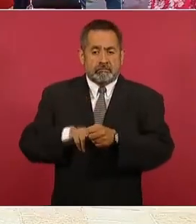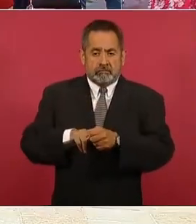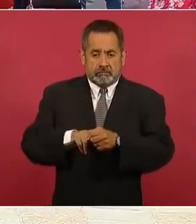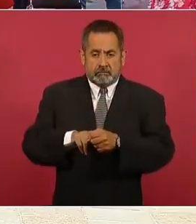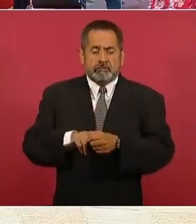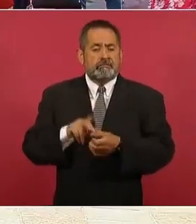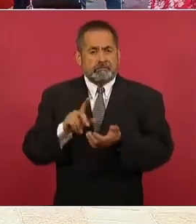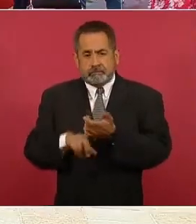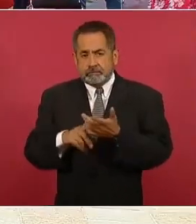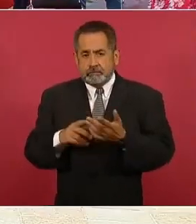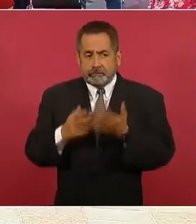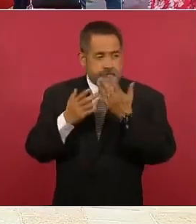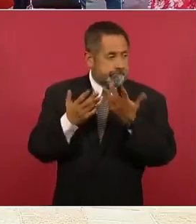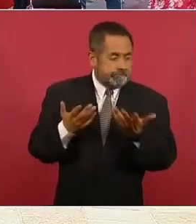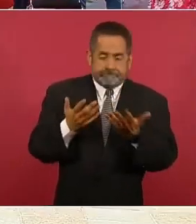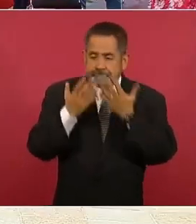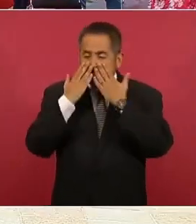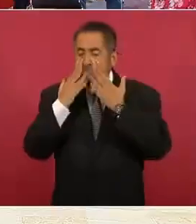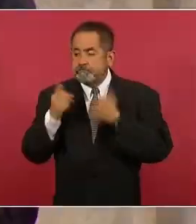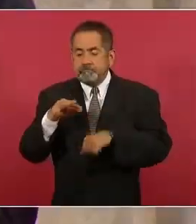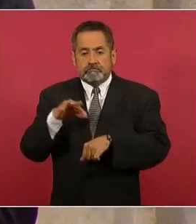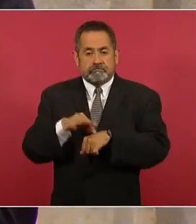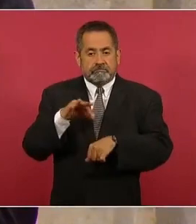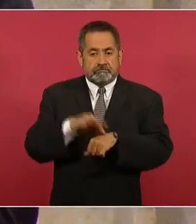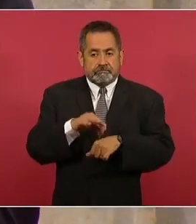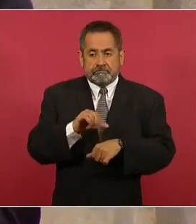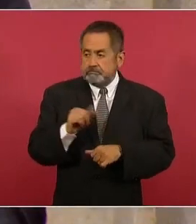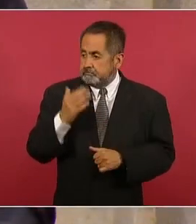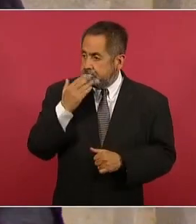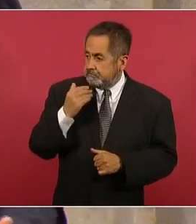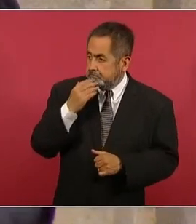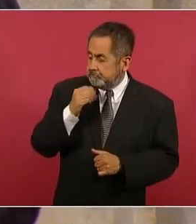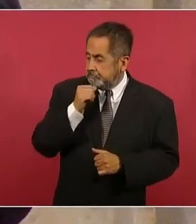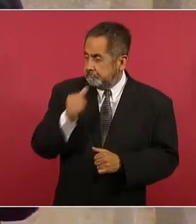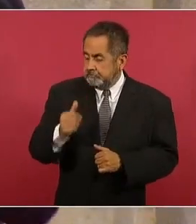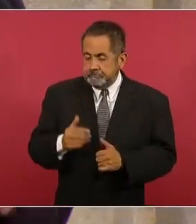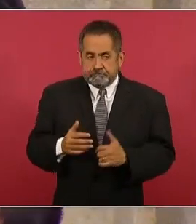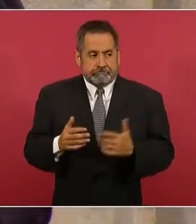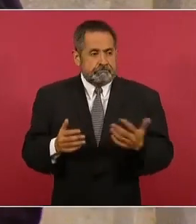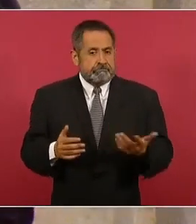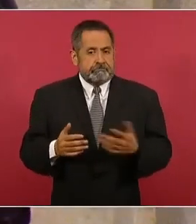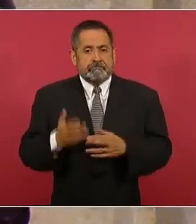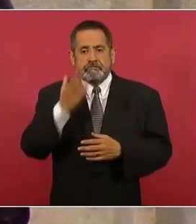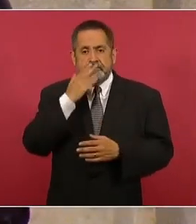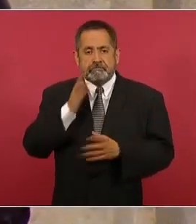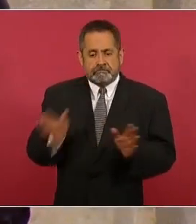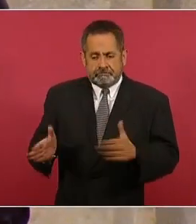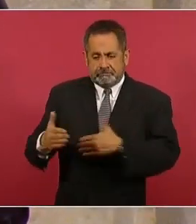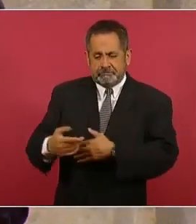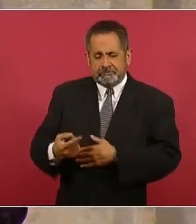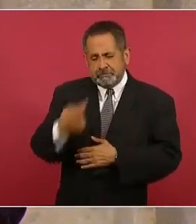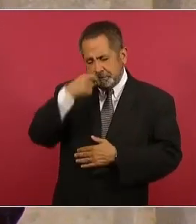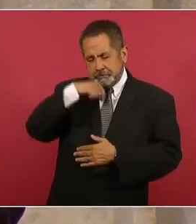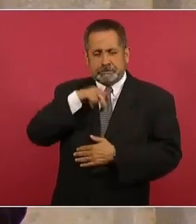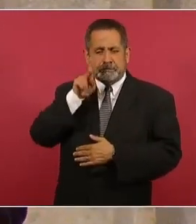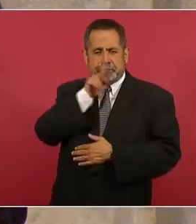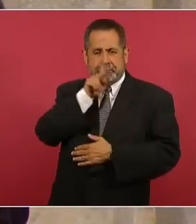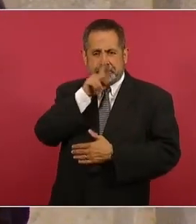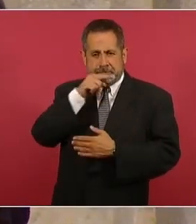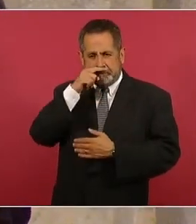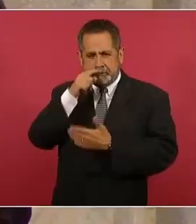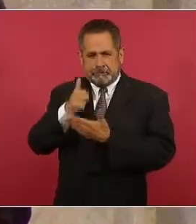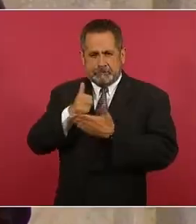Y no teníamos médicos y no habían ventiladores, y todo